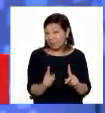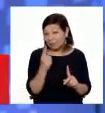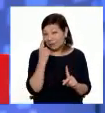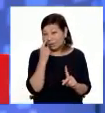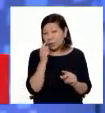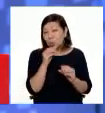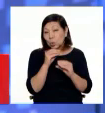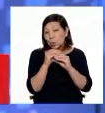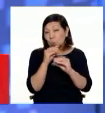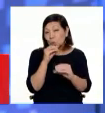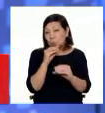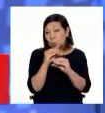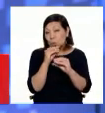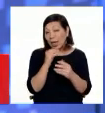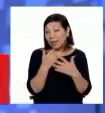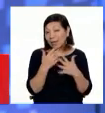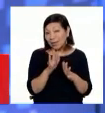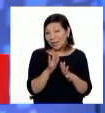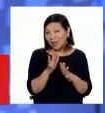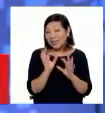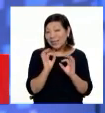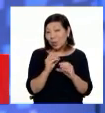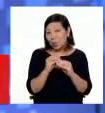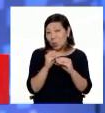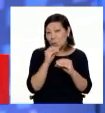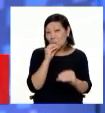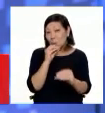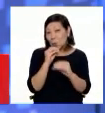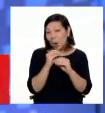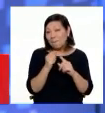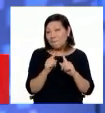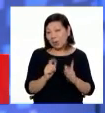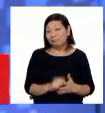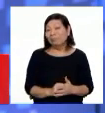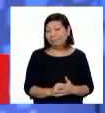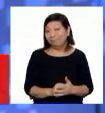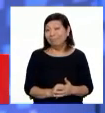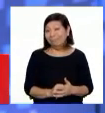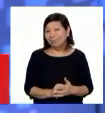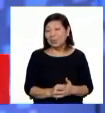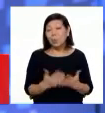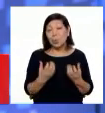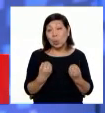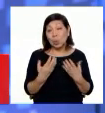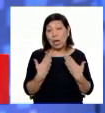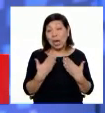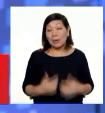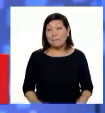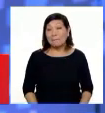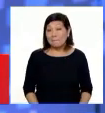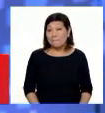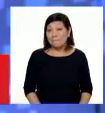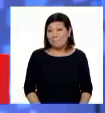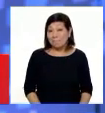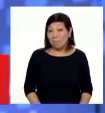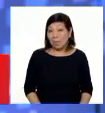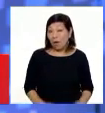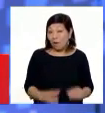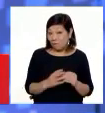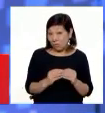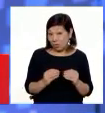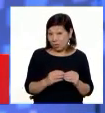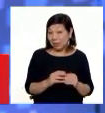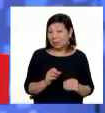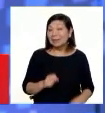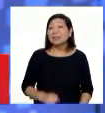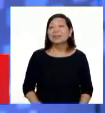conocido chupete que normalmente ya estamos consumiendo también por el incesante calor. ¿Estos marcianos son de fruta